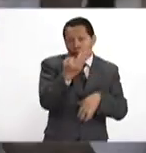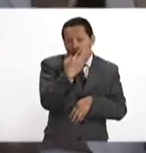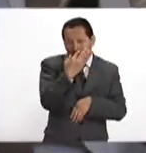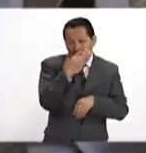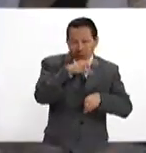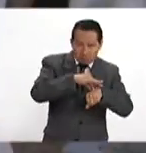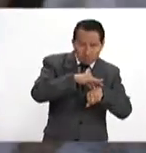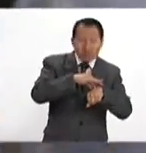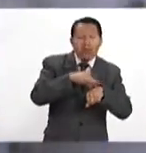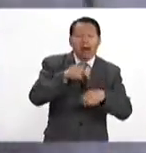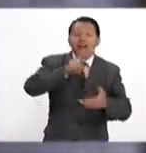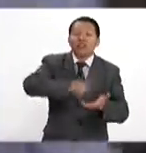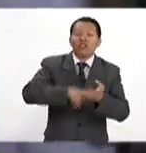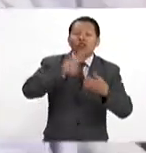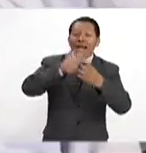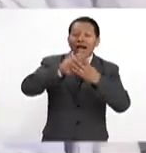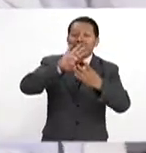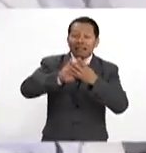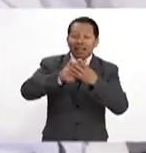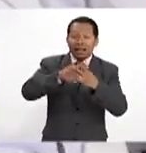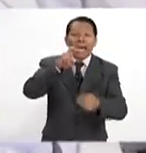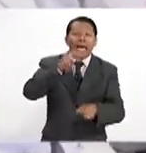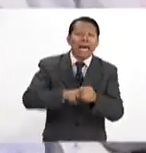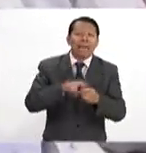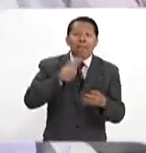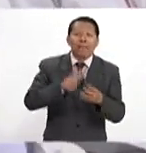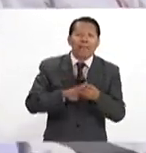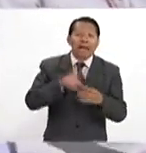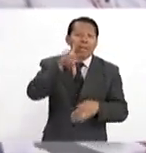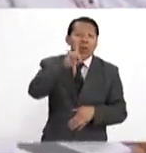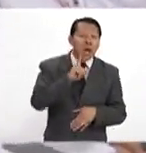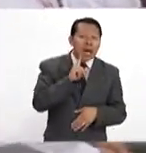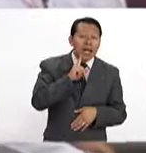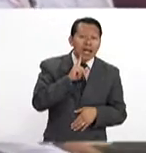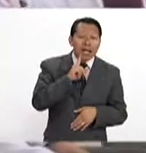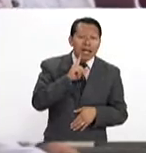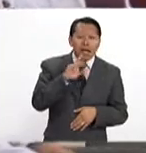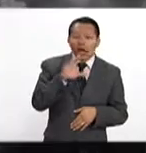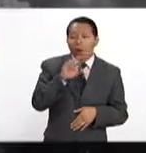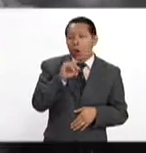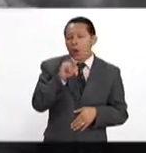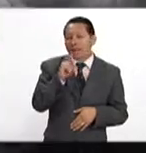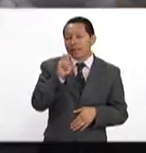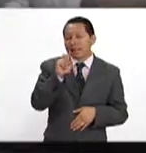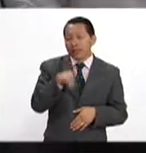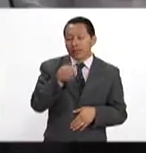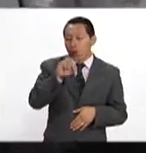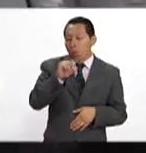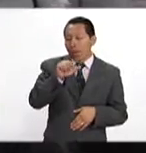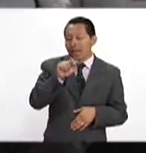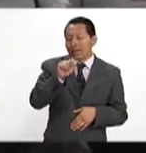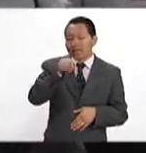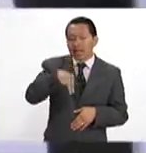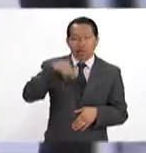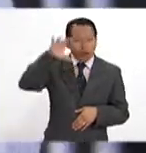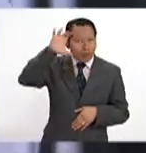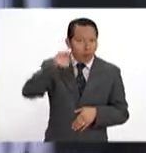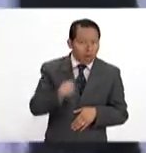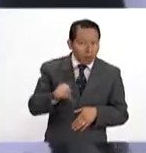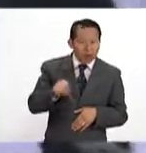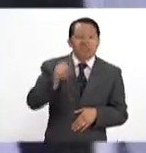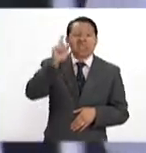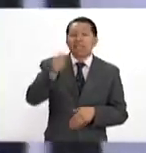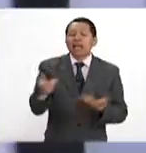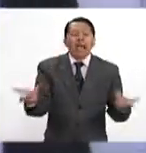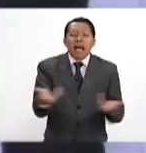un centro penitenciario. Esto ocurrió en el penal femenil ubicado en Coatlán, Morelos. La jornada médica